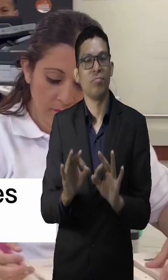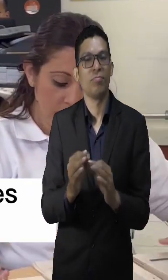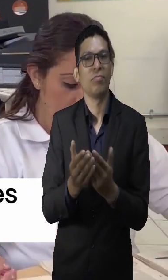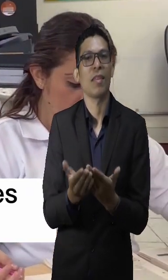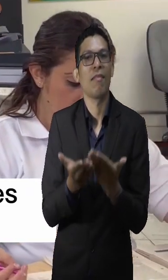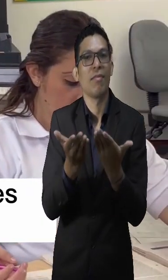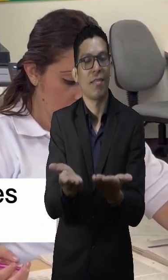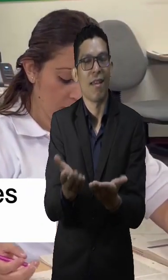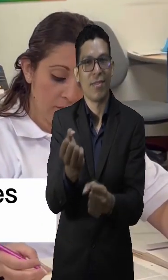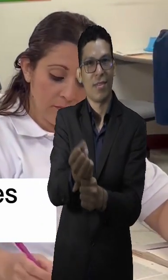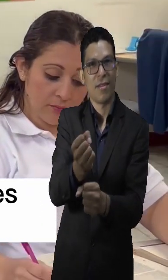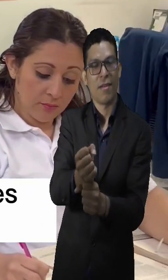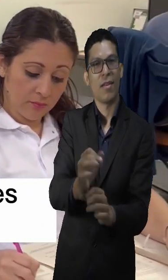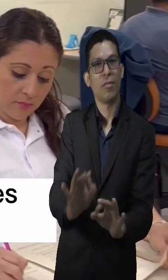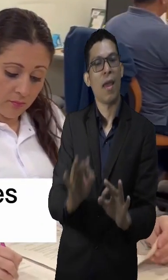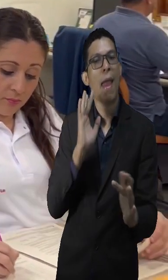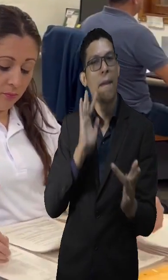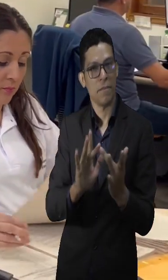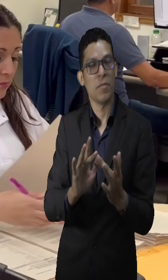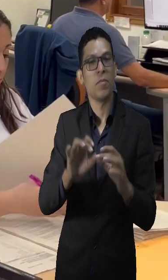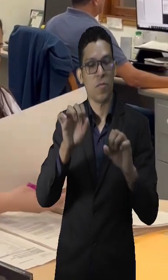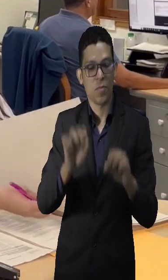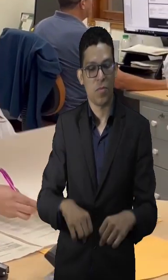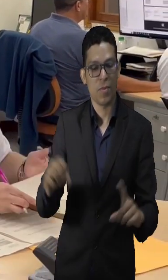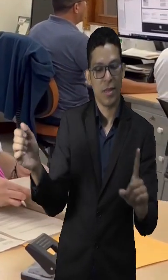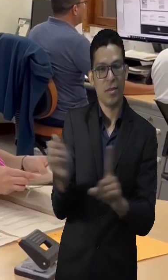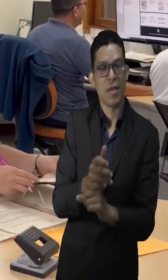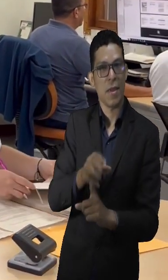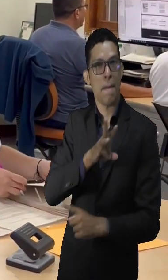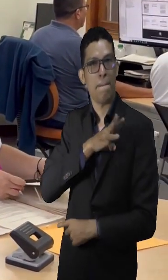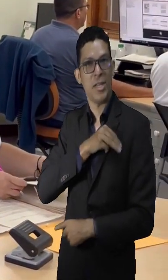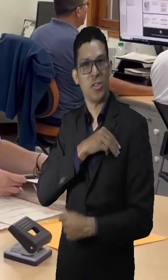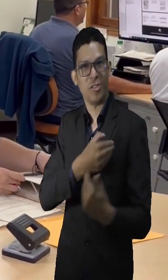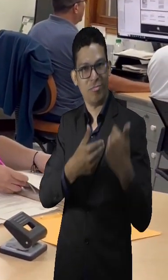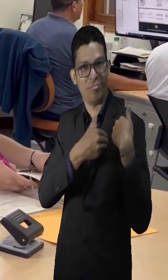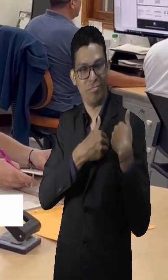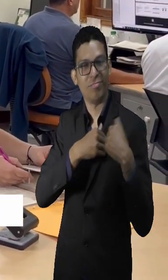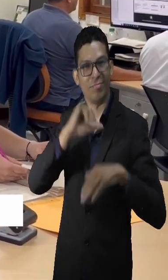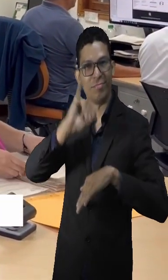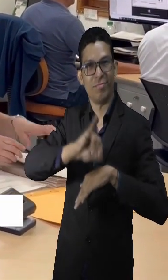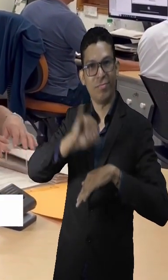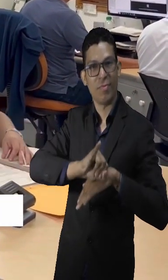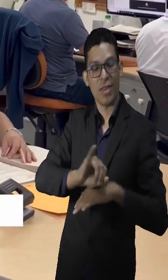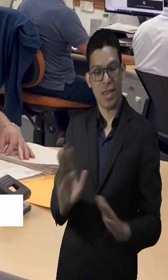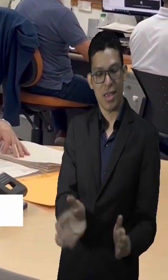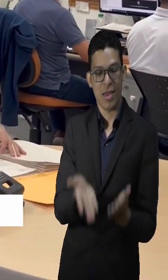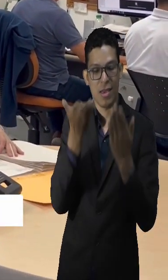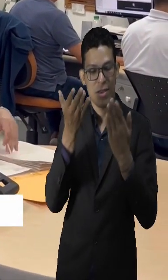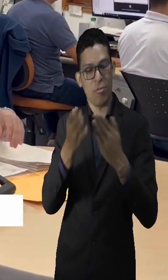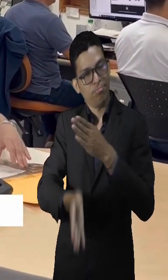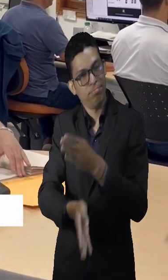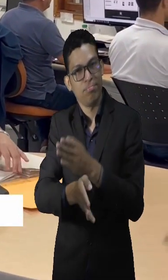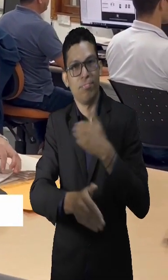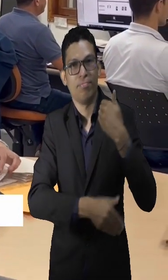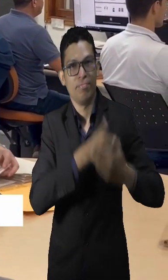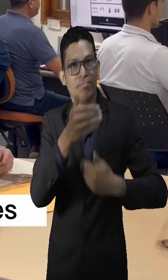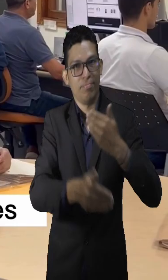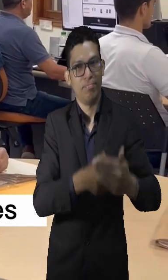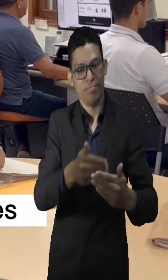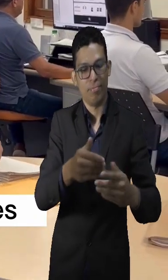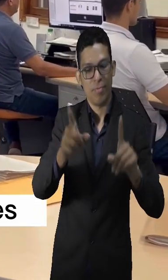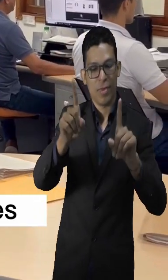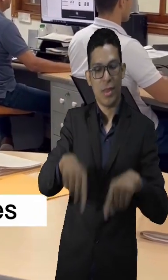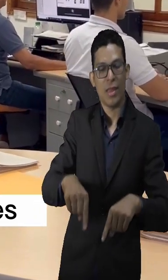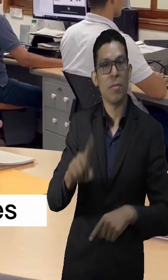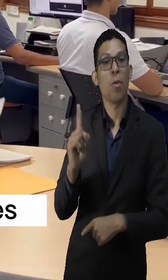las condiciones laborales adecuadas para el logro de la misión institucional, el mejoramiento continuo de los procesos